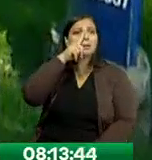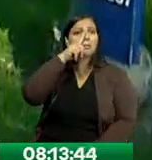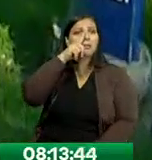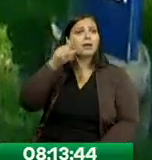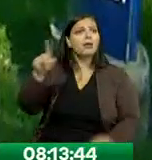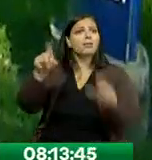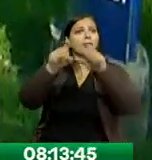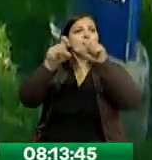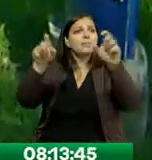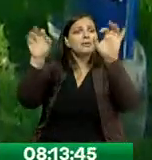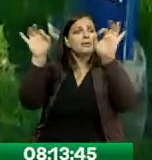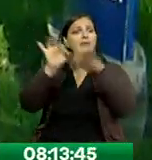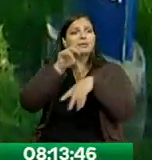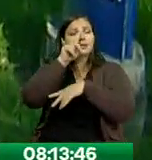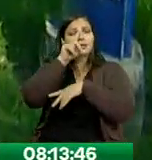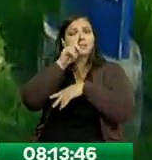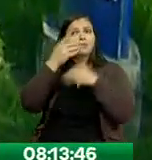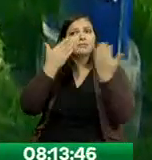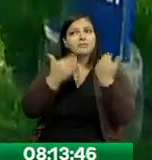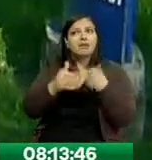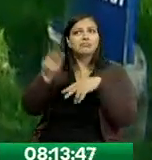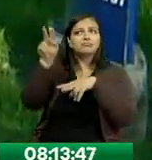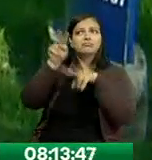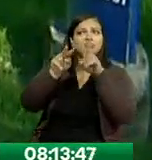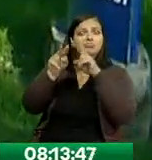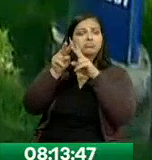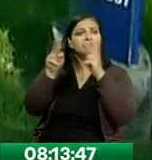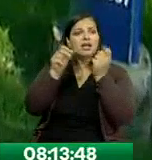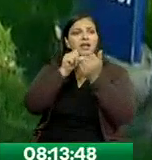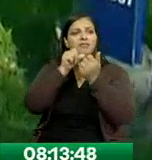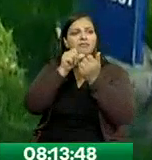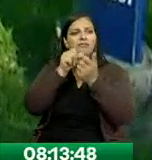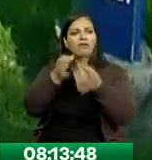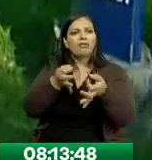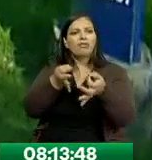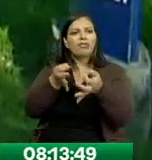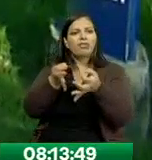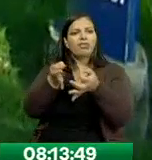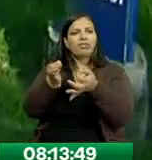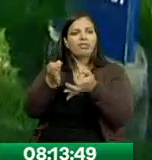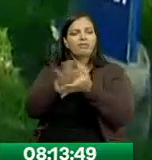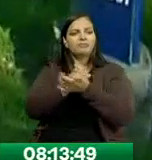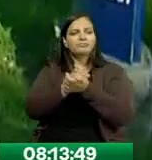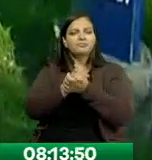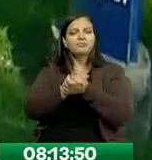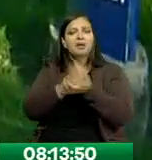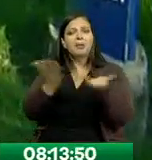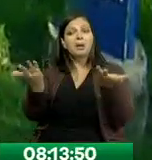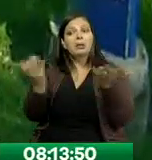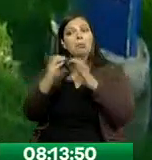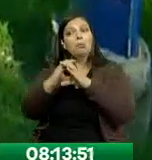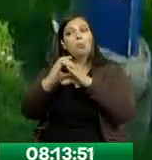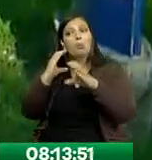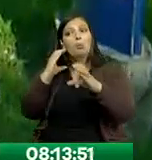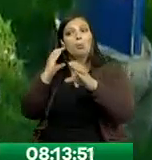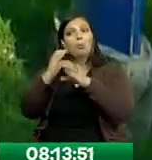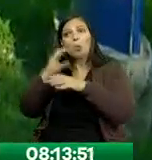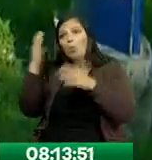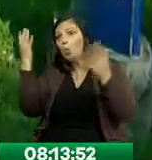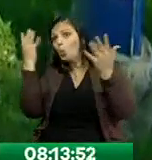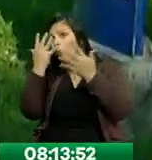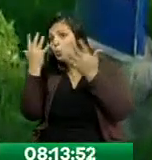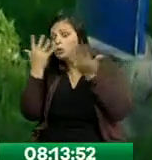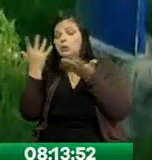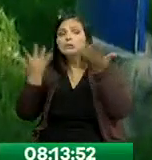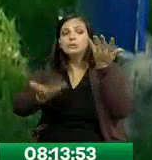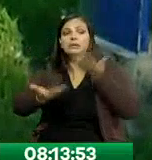inspección se cogió un bus equivocado y se fue para Daule y no ha venido para acá, para donde tenía que venir. Desde el martes, don Hipólito, ¿no? Está, don